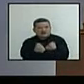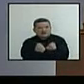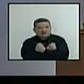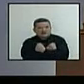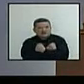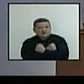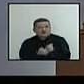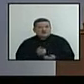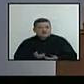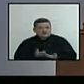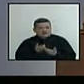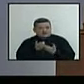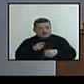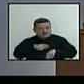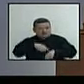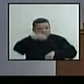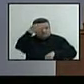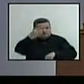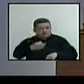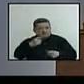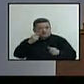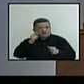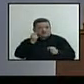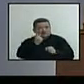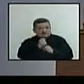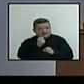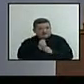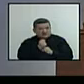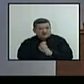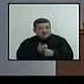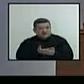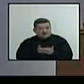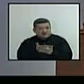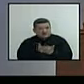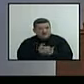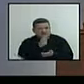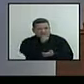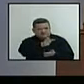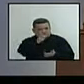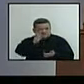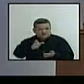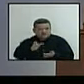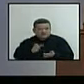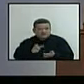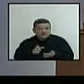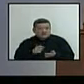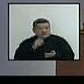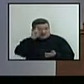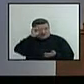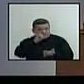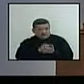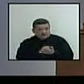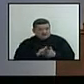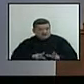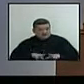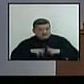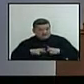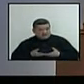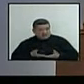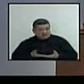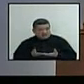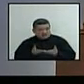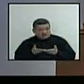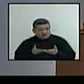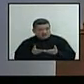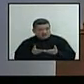para darla en el cumplimiento de una tarea al servicio de los demás. Y que cuando creemos que la vida la estamos dando y